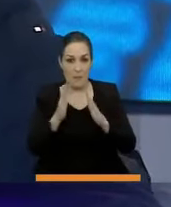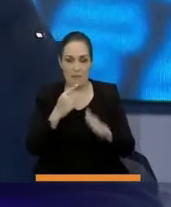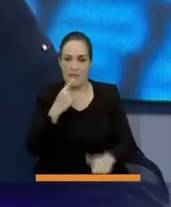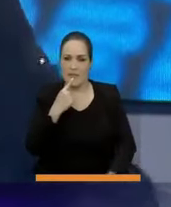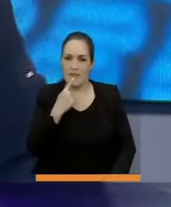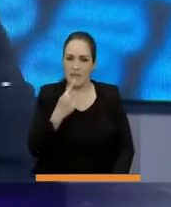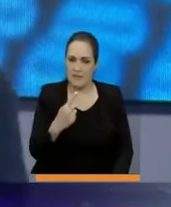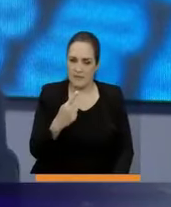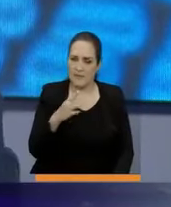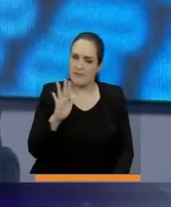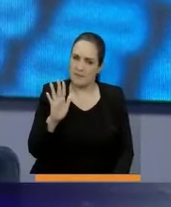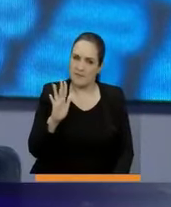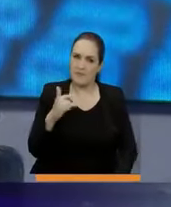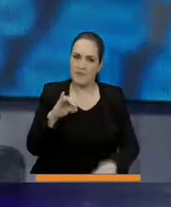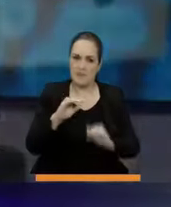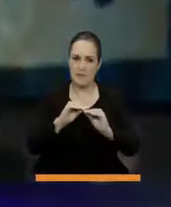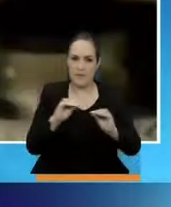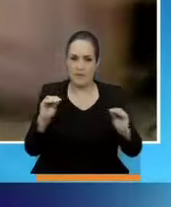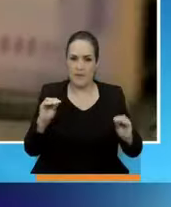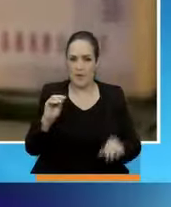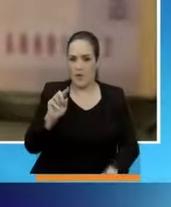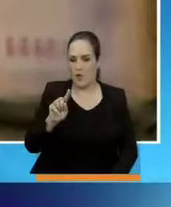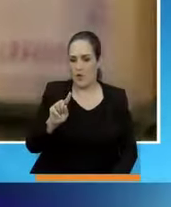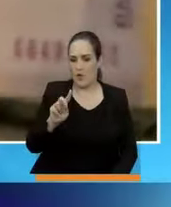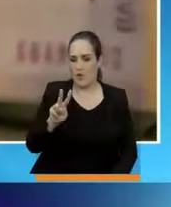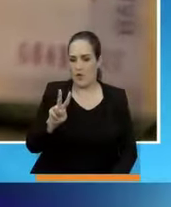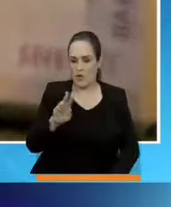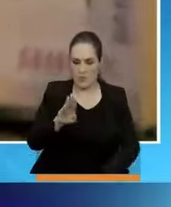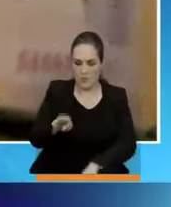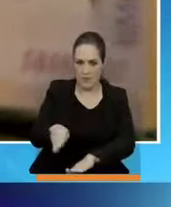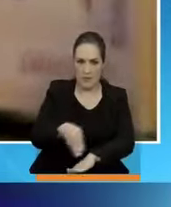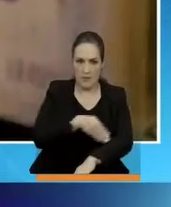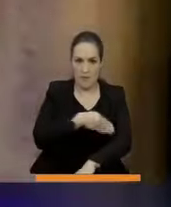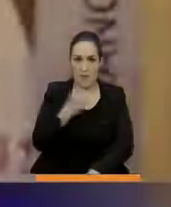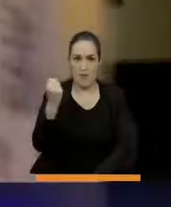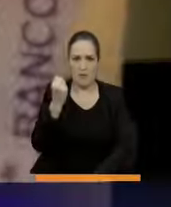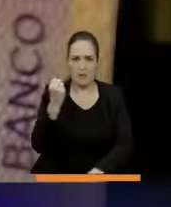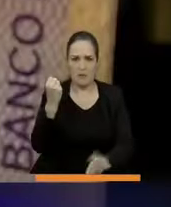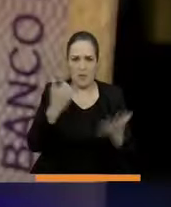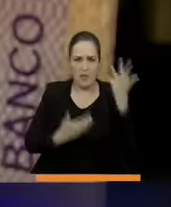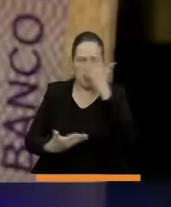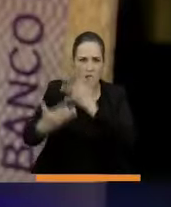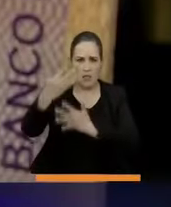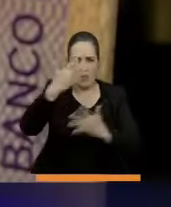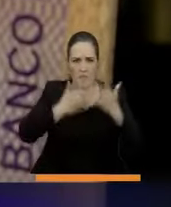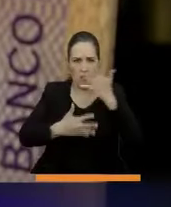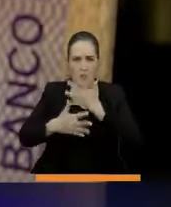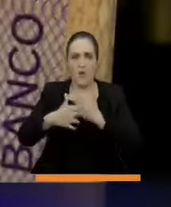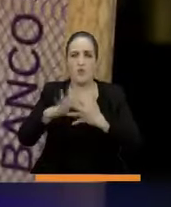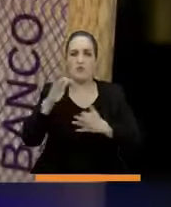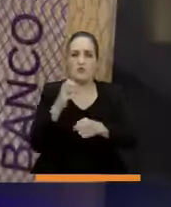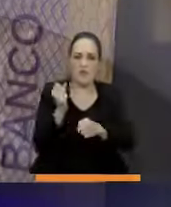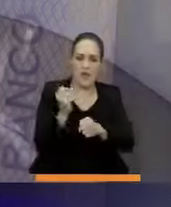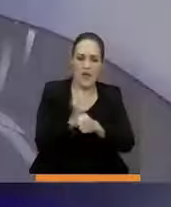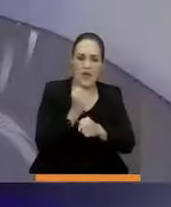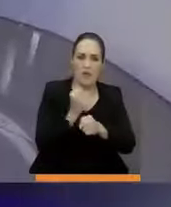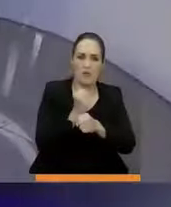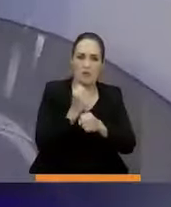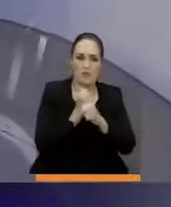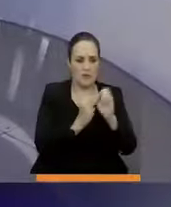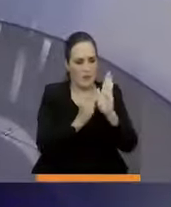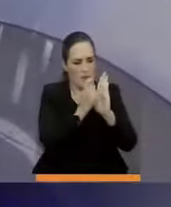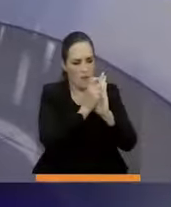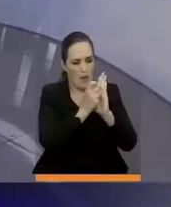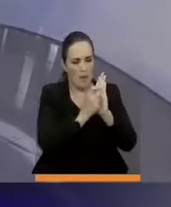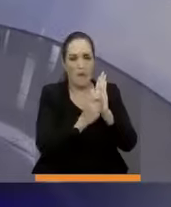de alrededor de 12 billones de pesos que estaban enredados por cuenta de unas ejecuciones que estaban mal hechas. ¿Pero qué